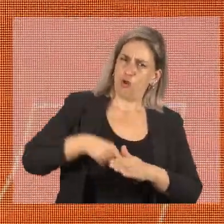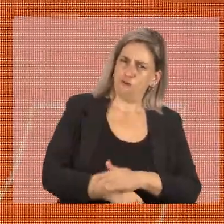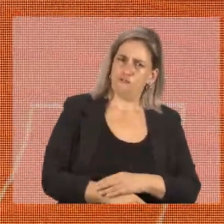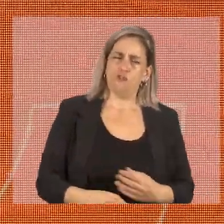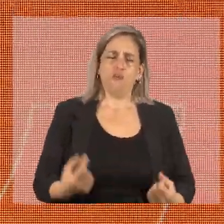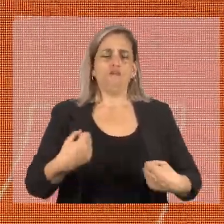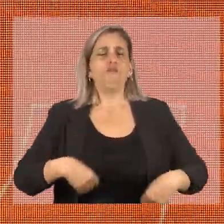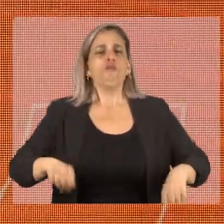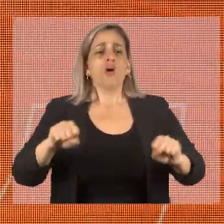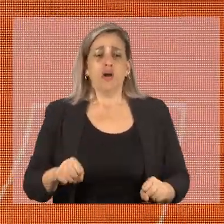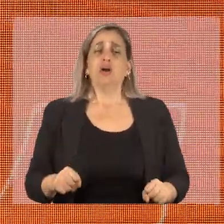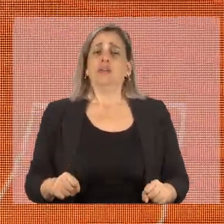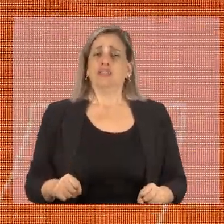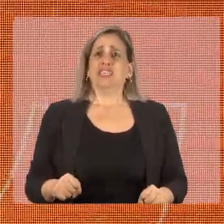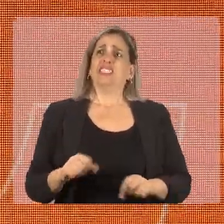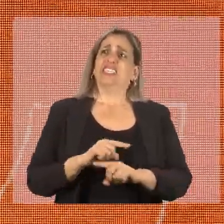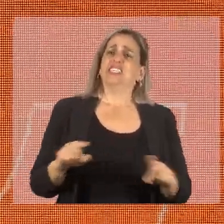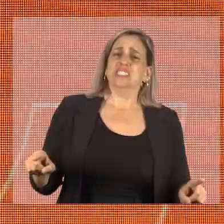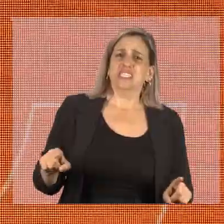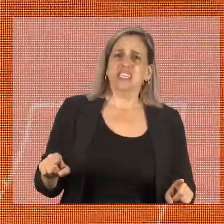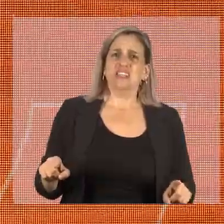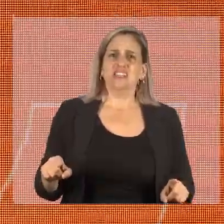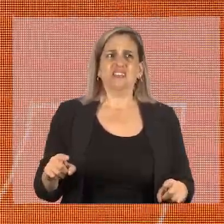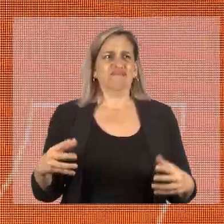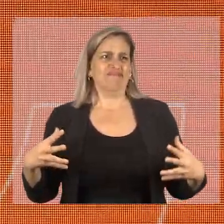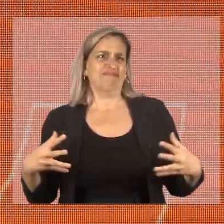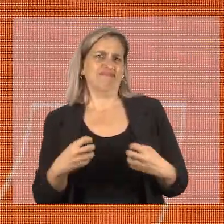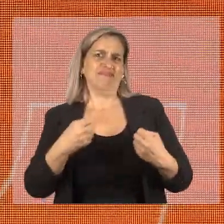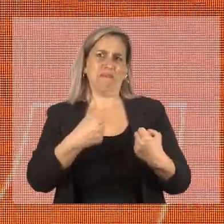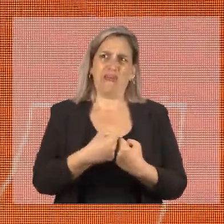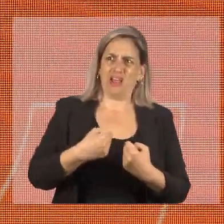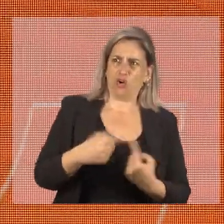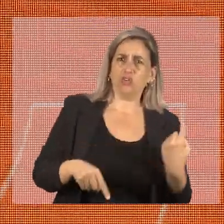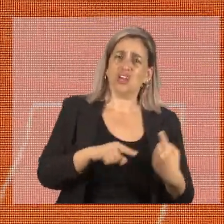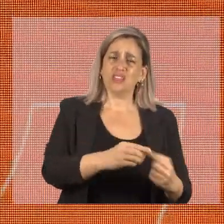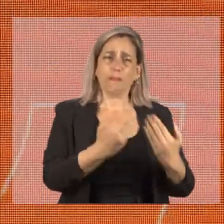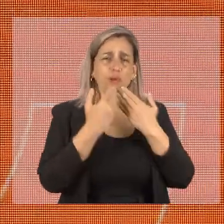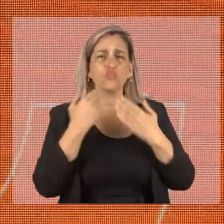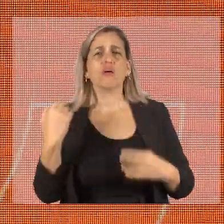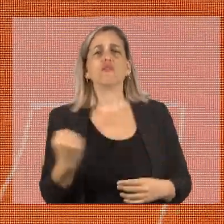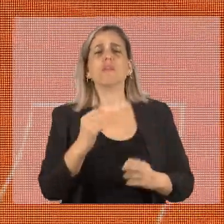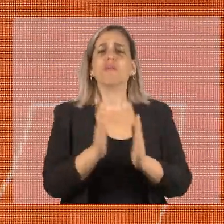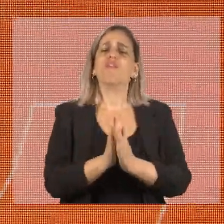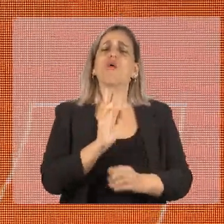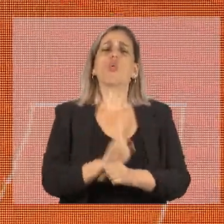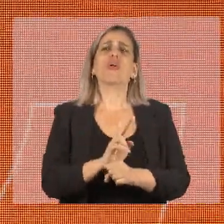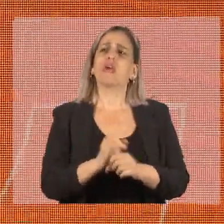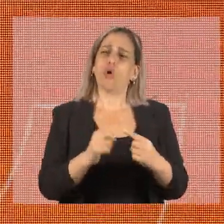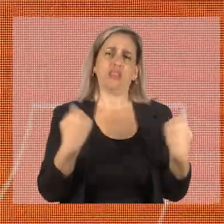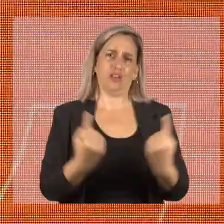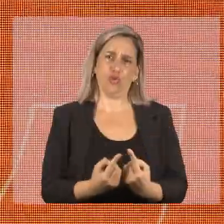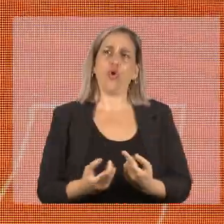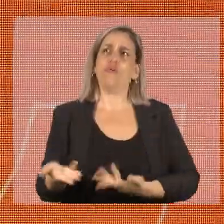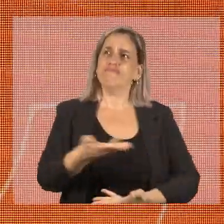profundas, potentes, sin que llegue la sangre al río. Creo que esta pregunta tuya es la fundamental. Cuidemos entre todos